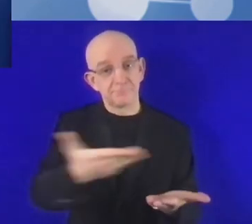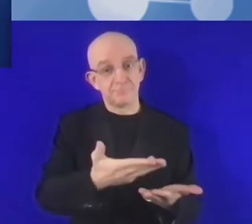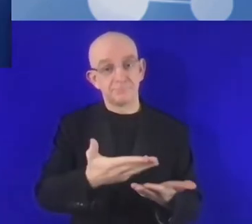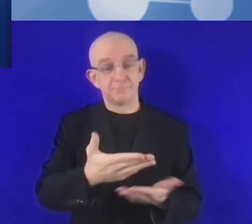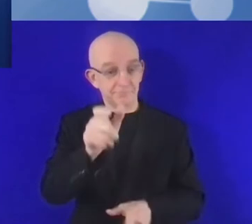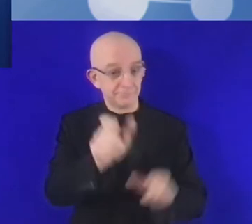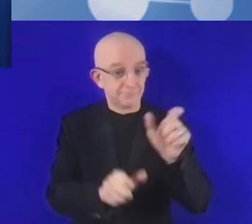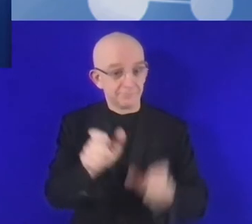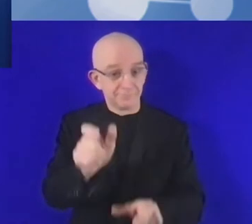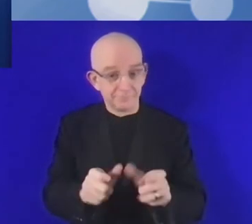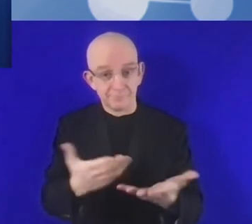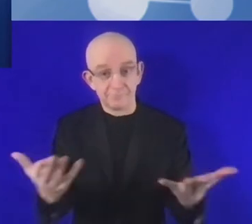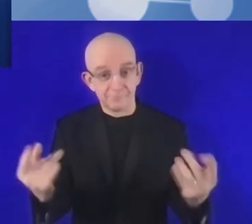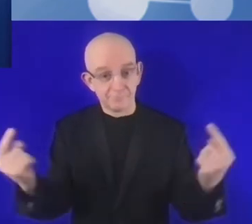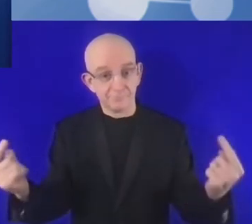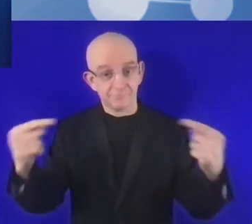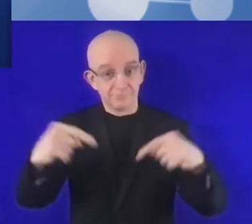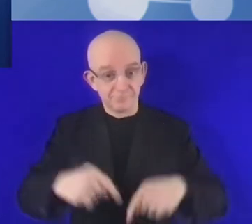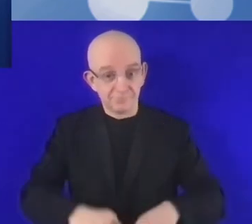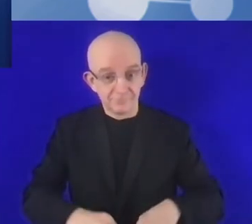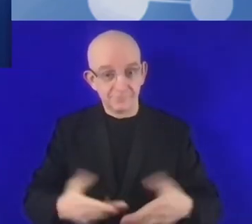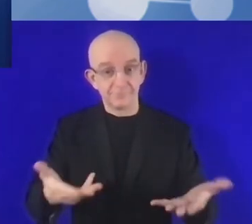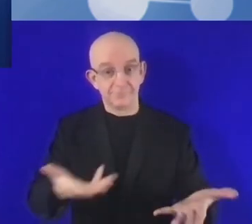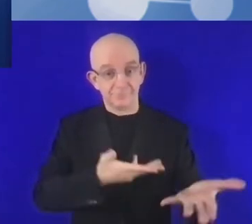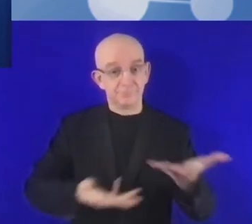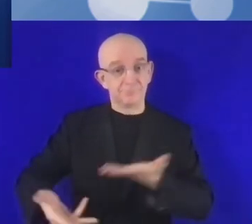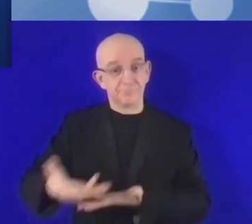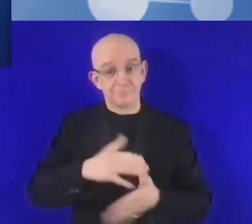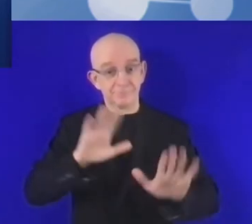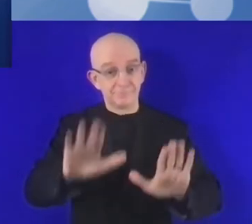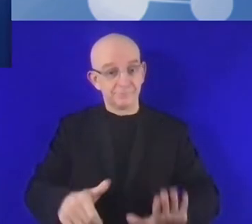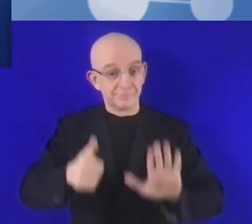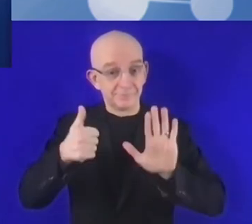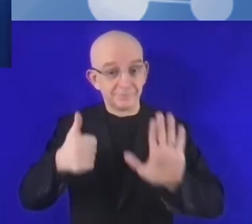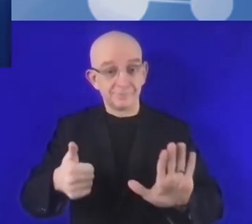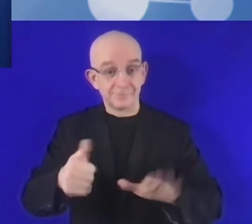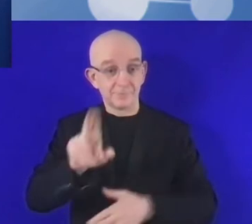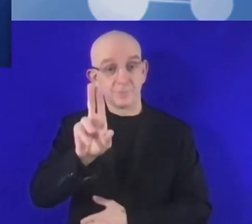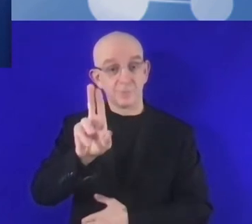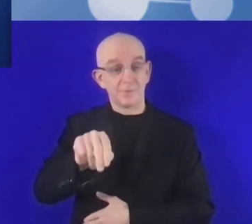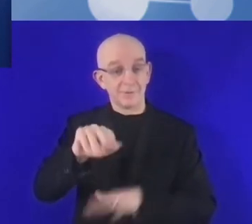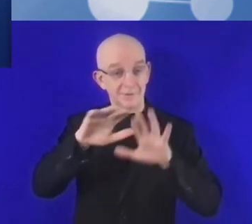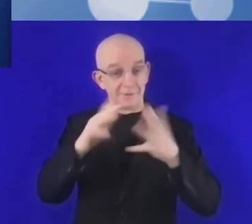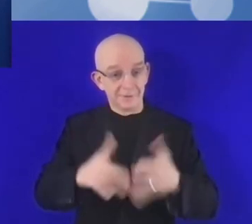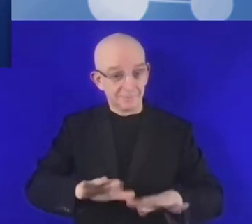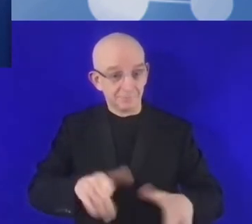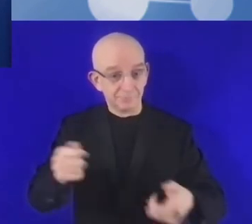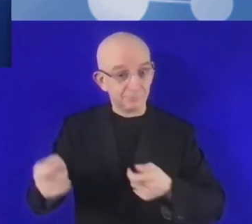Estimados invitados, estimados participantes de la Cumbre 16 de las Naciones Unidas,